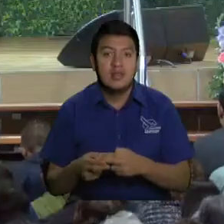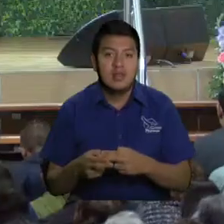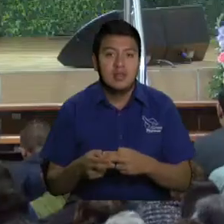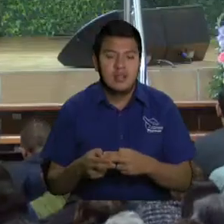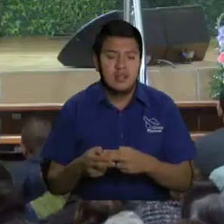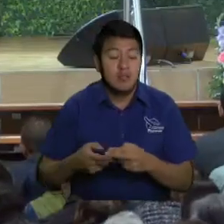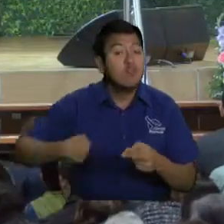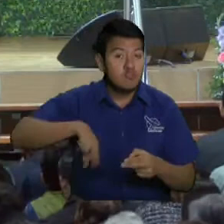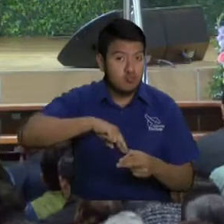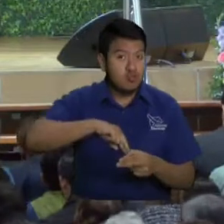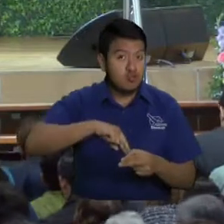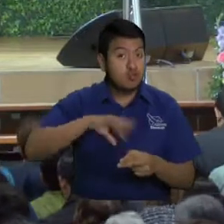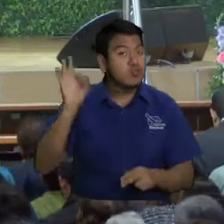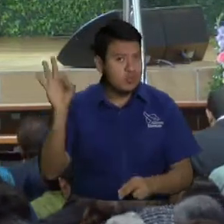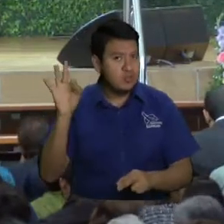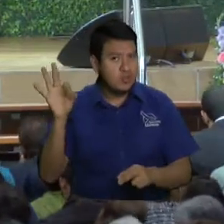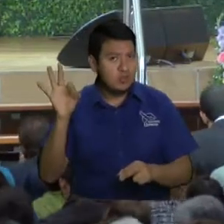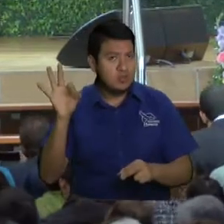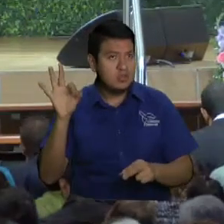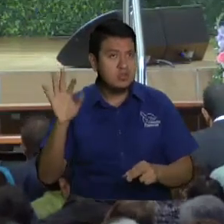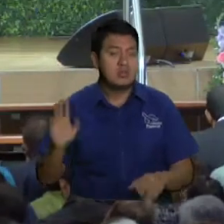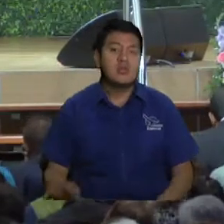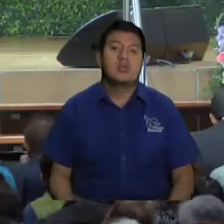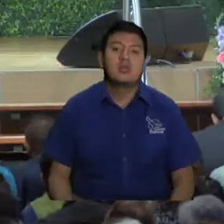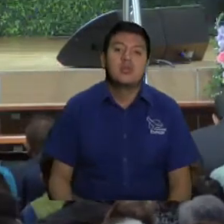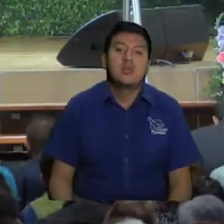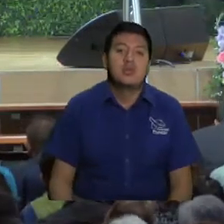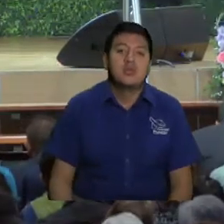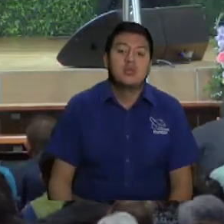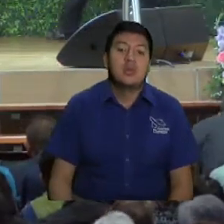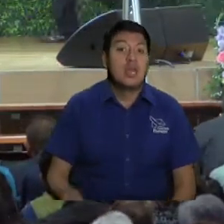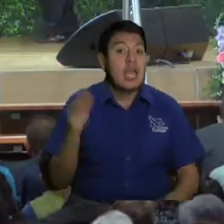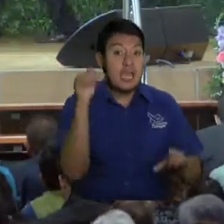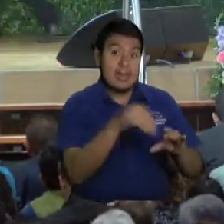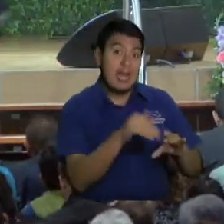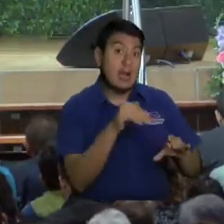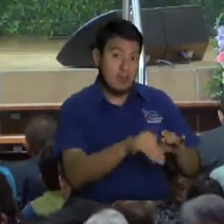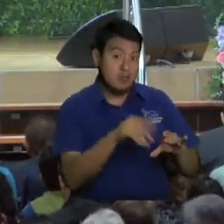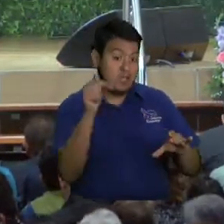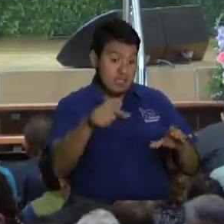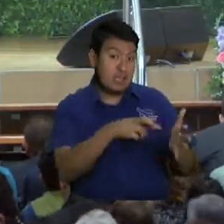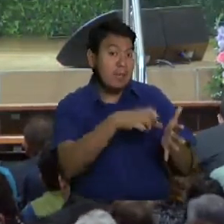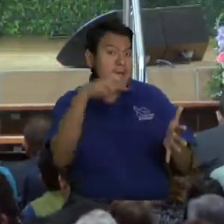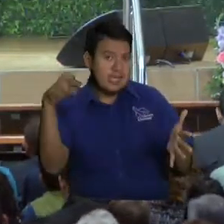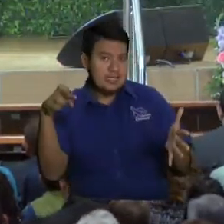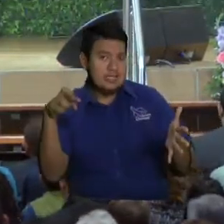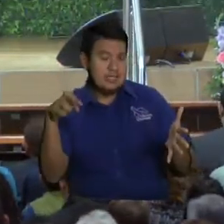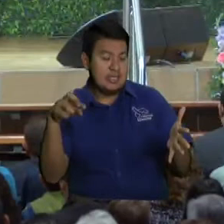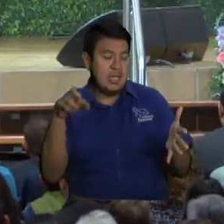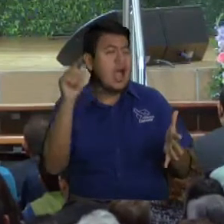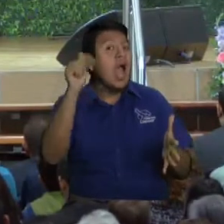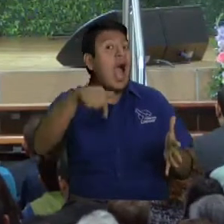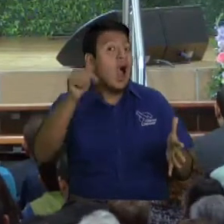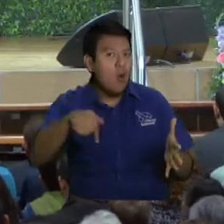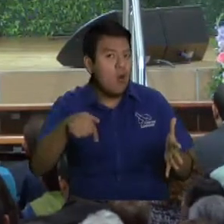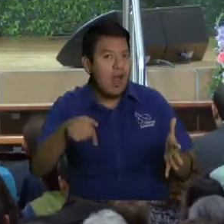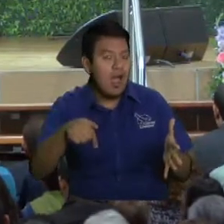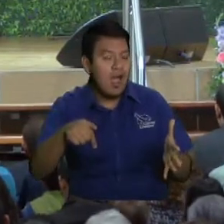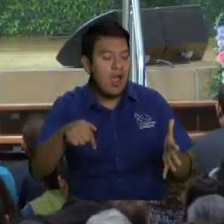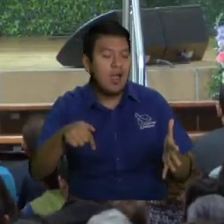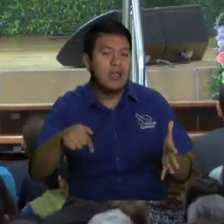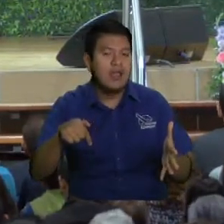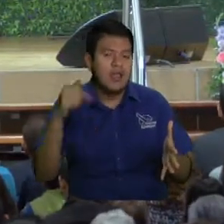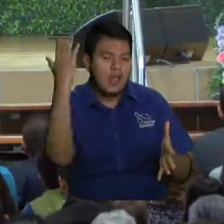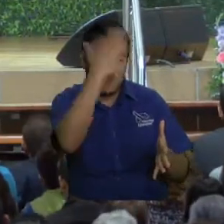entráramos hace 21 años. Ahora es impresionante. Por todos lados